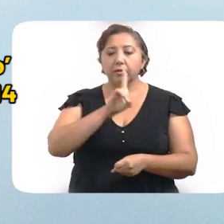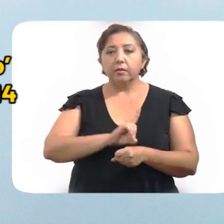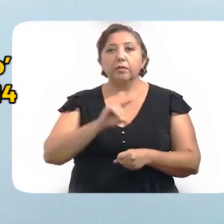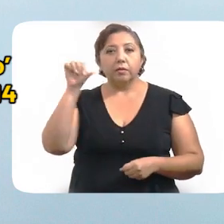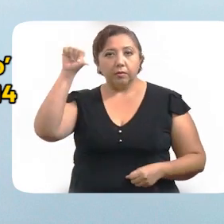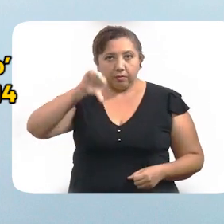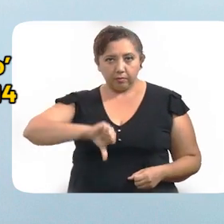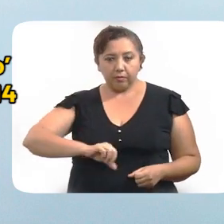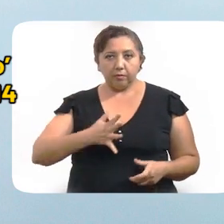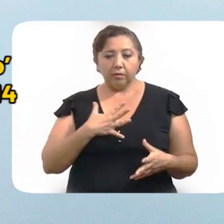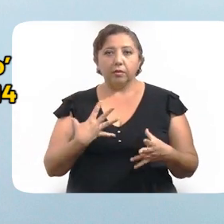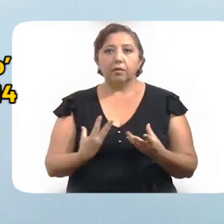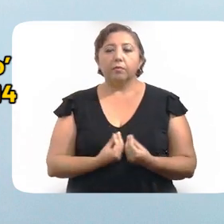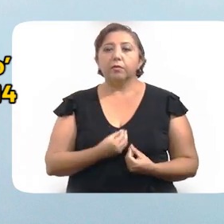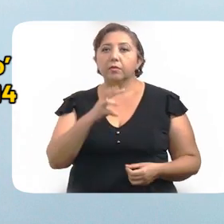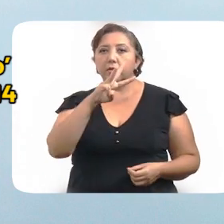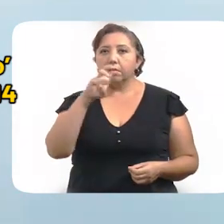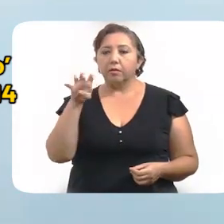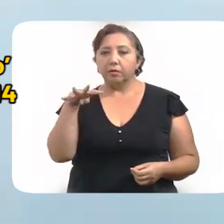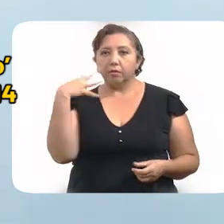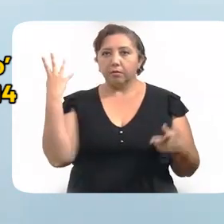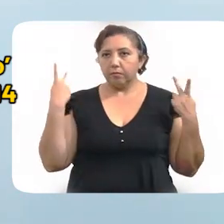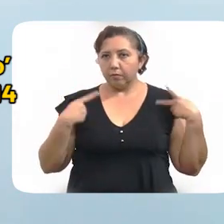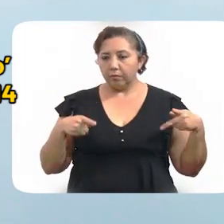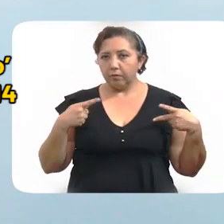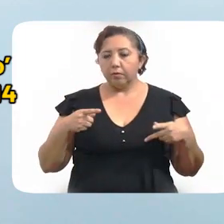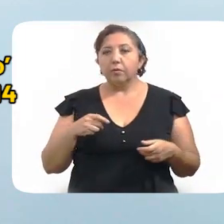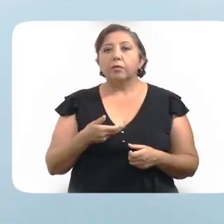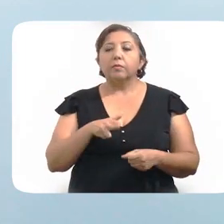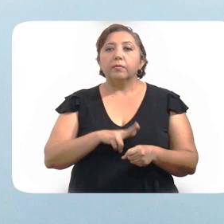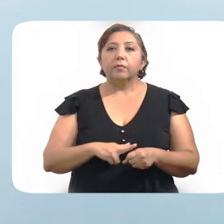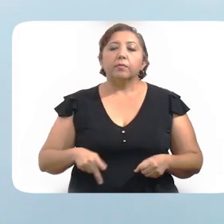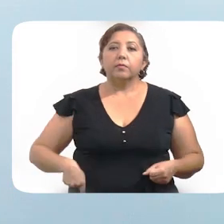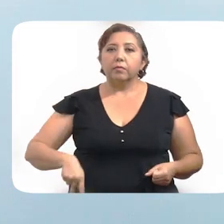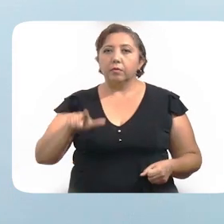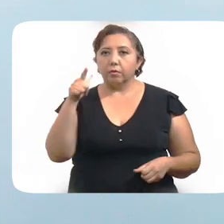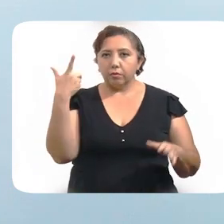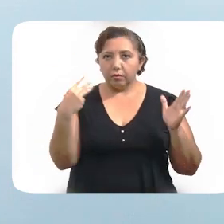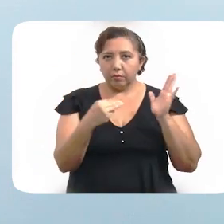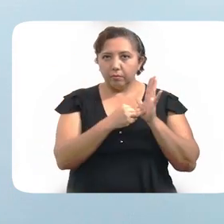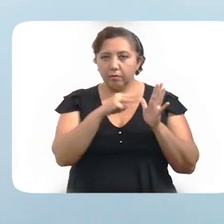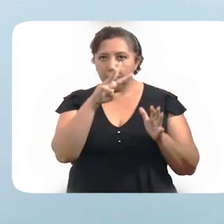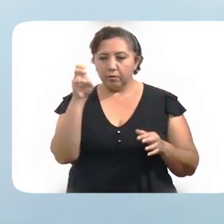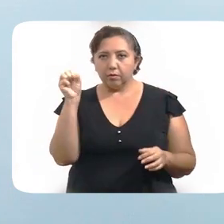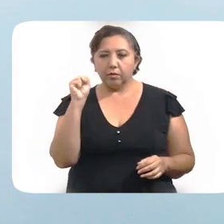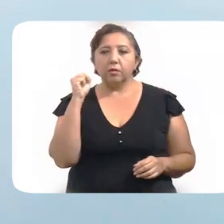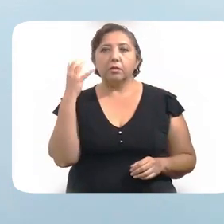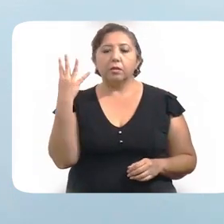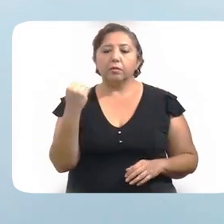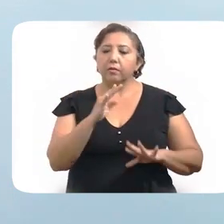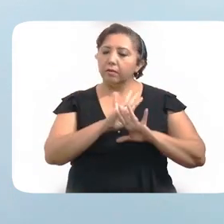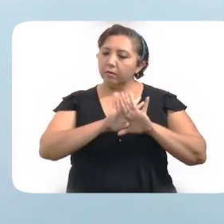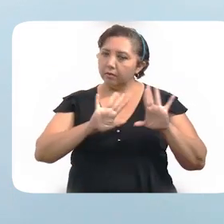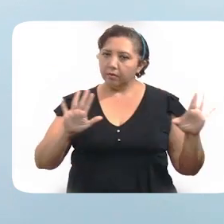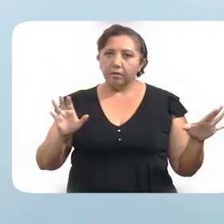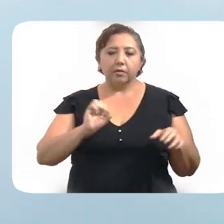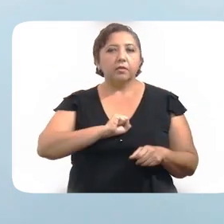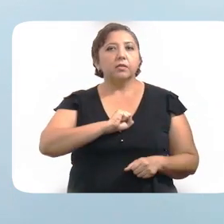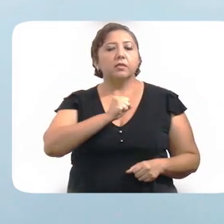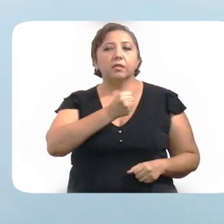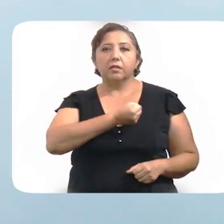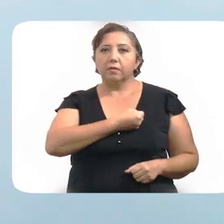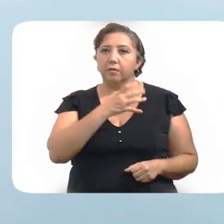El día de hoy, tenemos 314 pacientes en hospitales públicos. 12,369 pacientes ya se recuperaron,